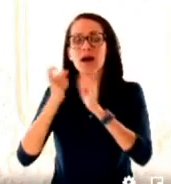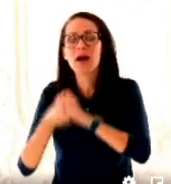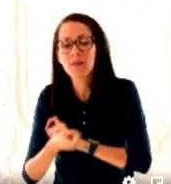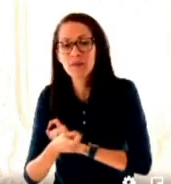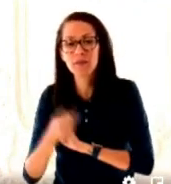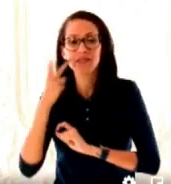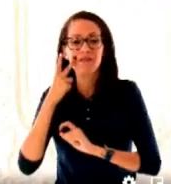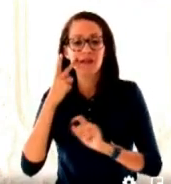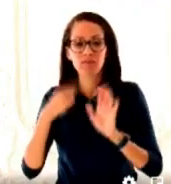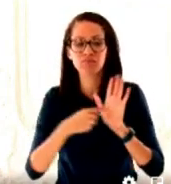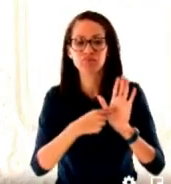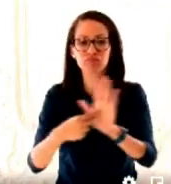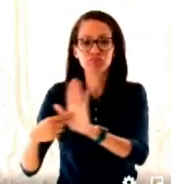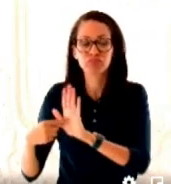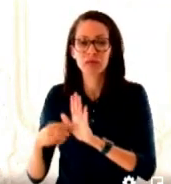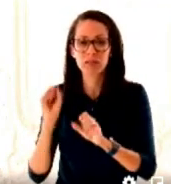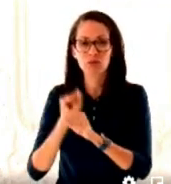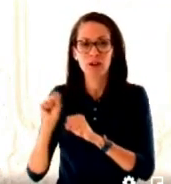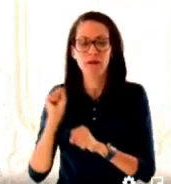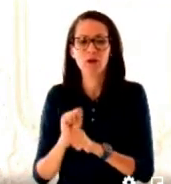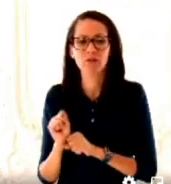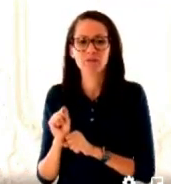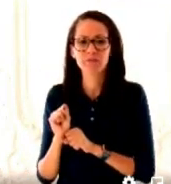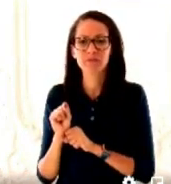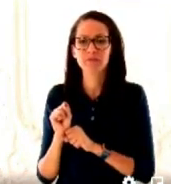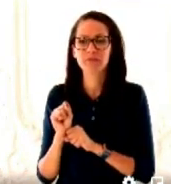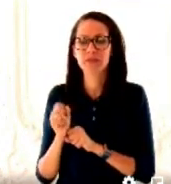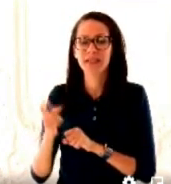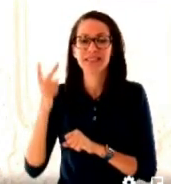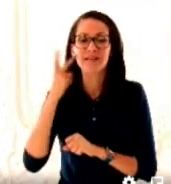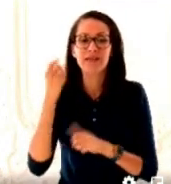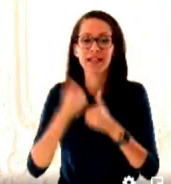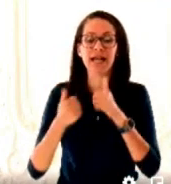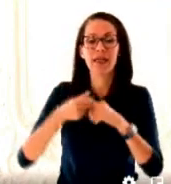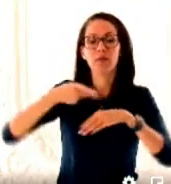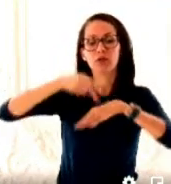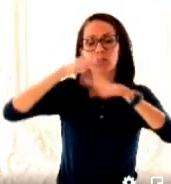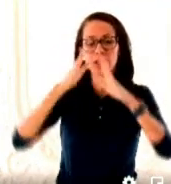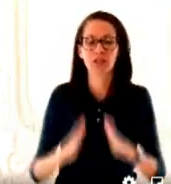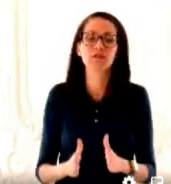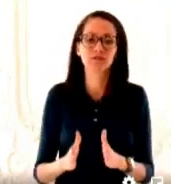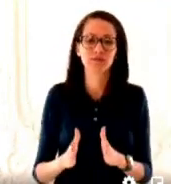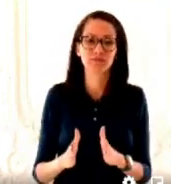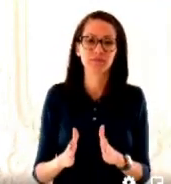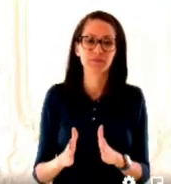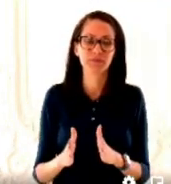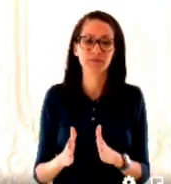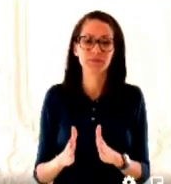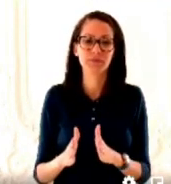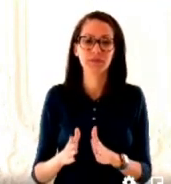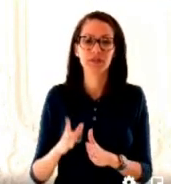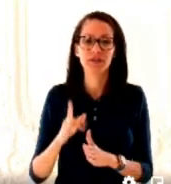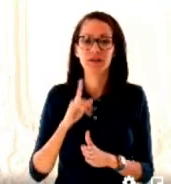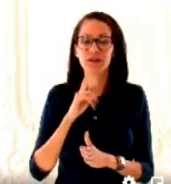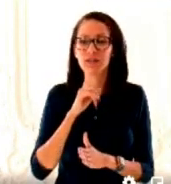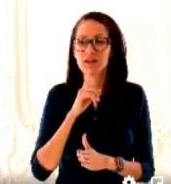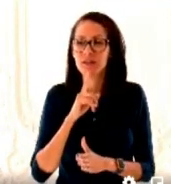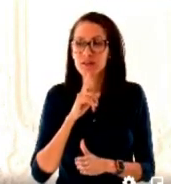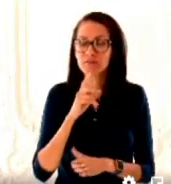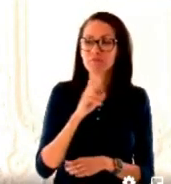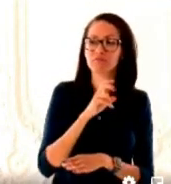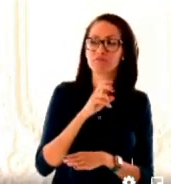obra y que se vea en cada puertorriqueño y cada puertorriqueña, que realmente transforme a Puerto